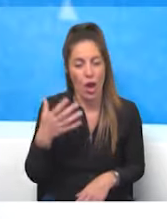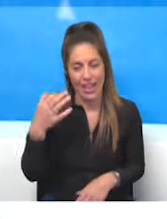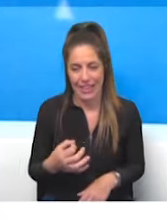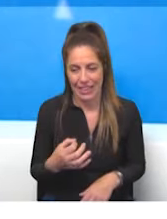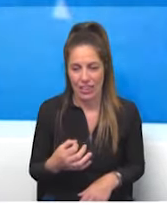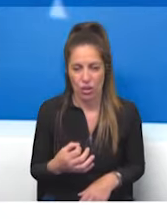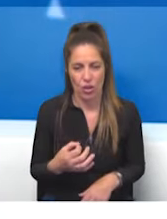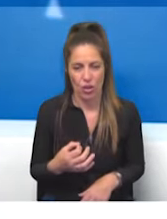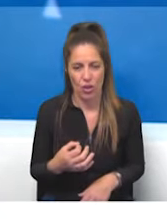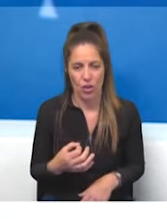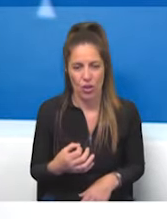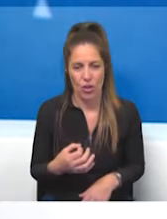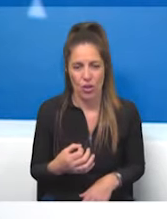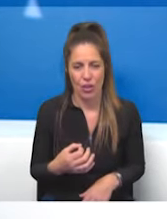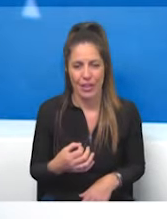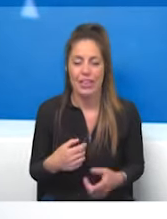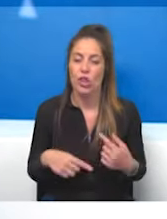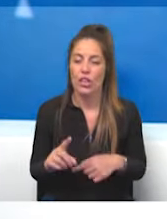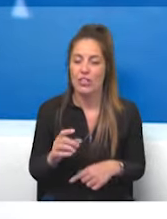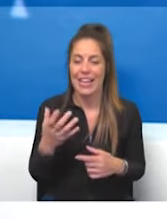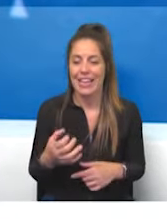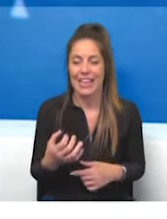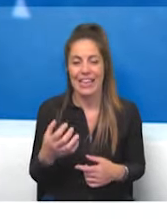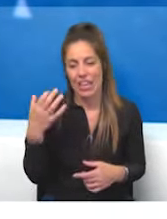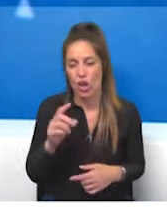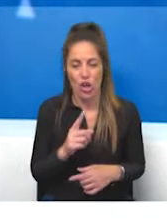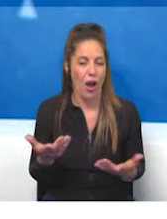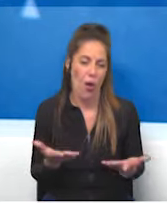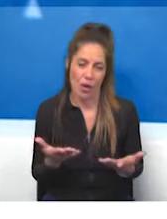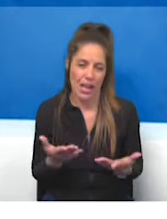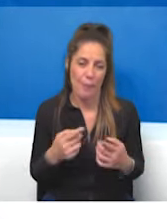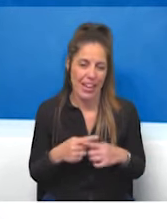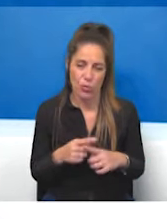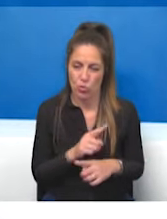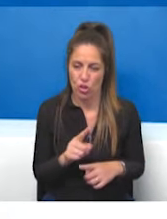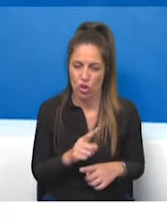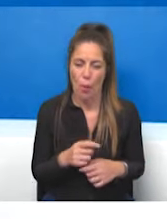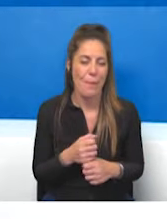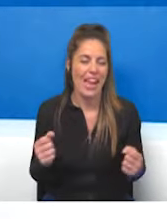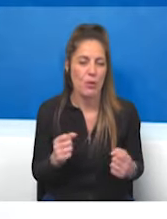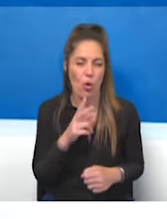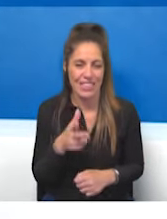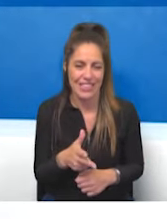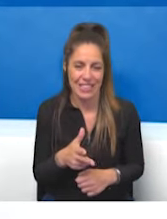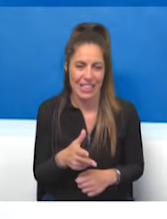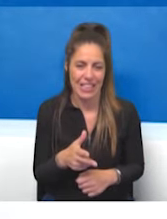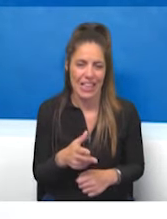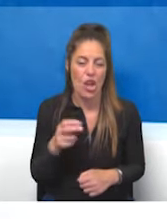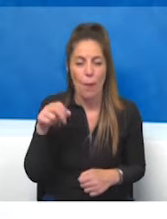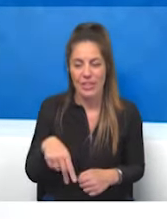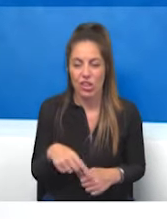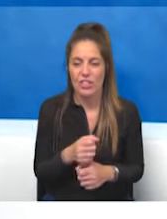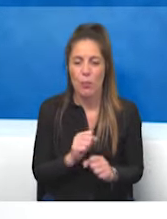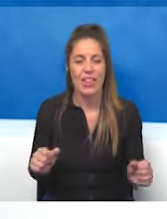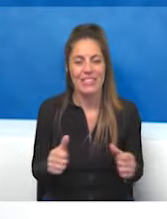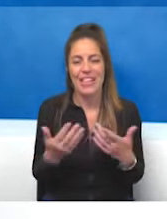Tom muchas cosas no entre otras cosas creo que no es para ahora porque me animo a decir que la posición que se pueda tomar ahora